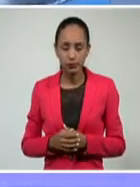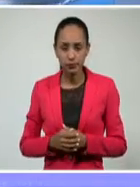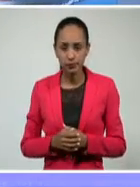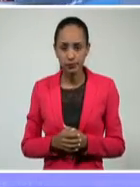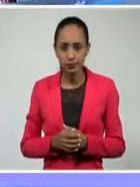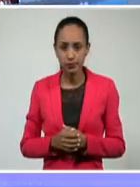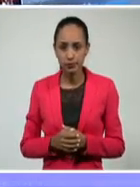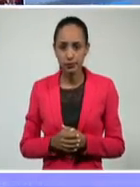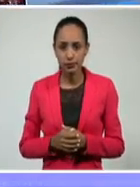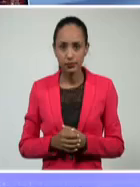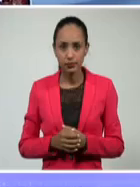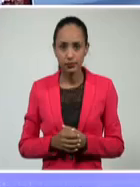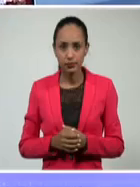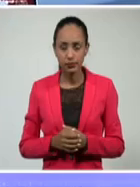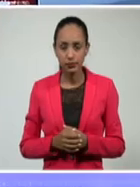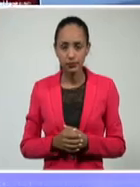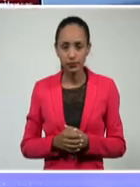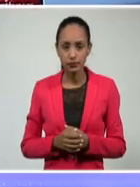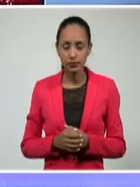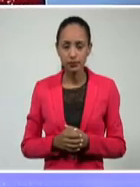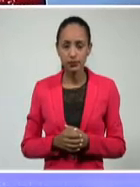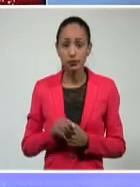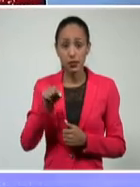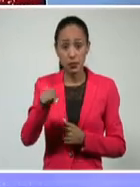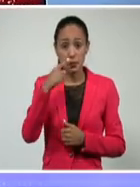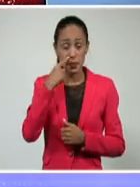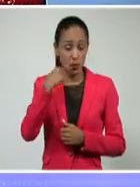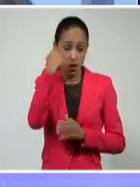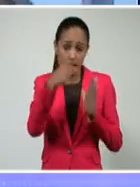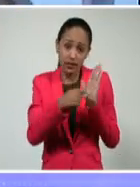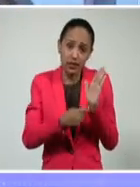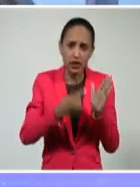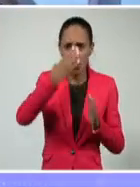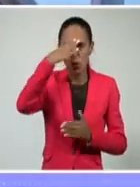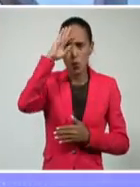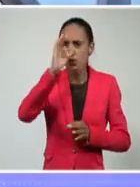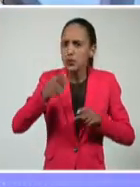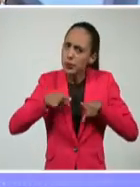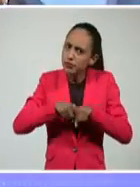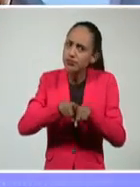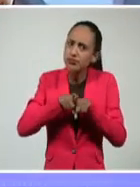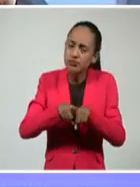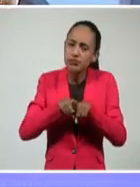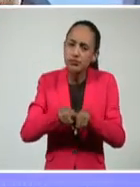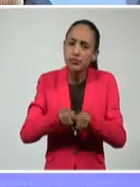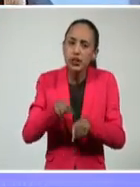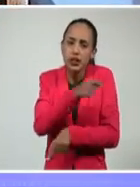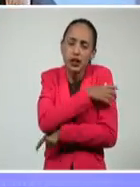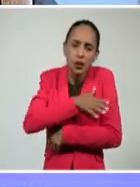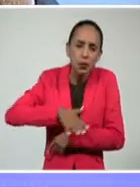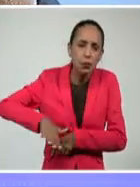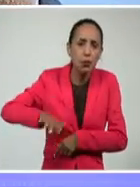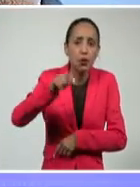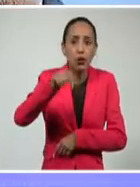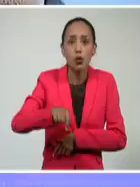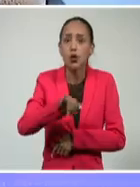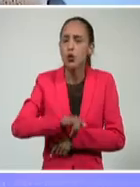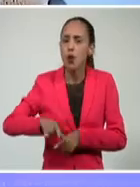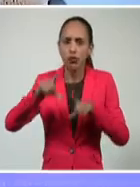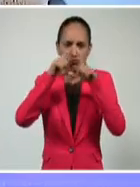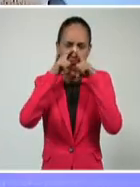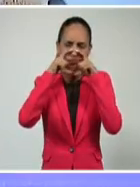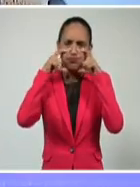alma cubana, tan dada a la respuesta unida, en masa, aunque esa masa estuviera ataviada hoy con nasobucos